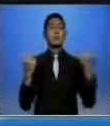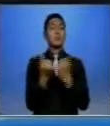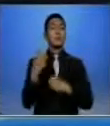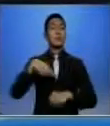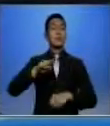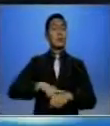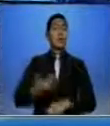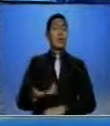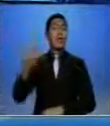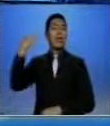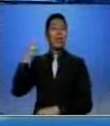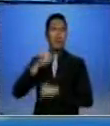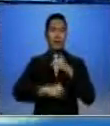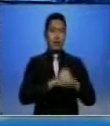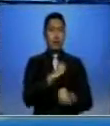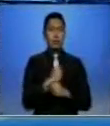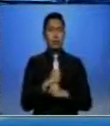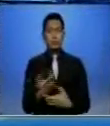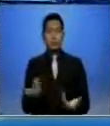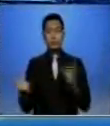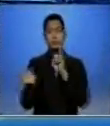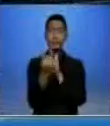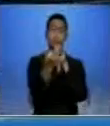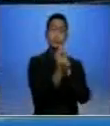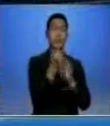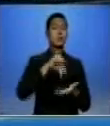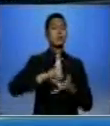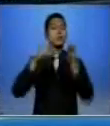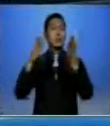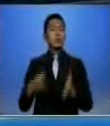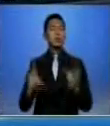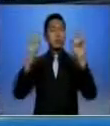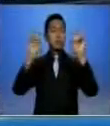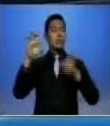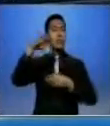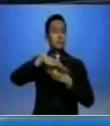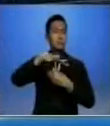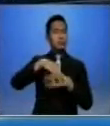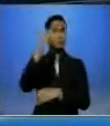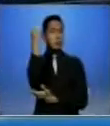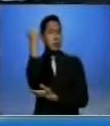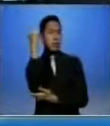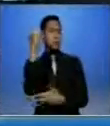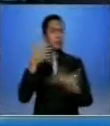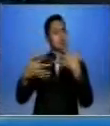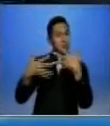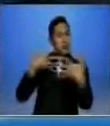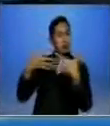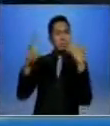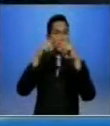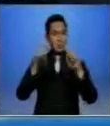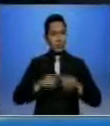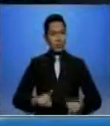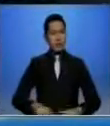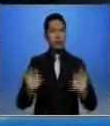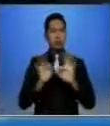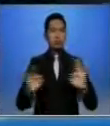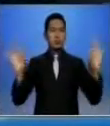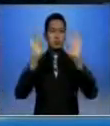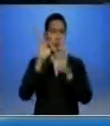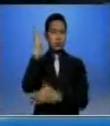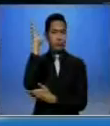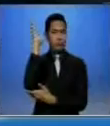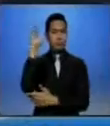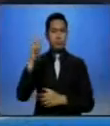año anterior. El acercamiento con la ciudadanía en temas electorales, de derechos y transparencia fueron destacados en las